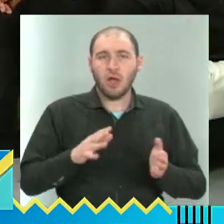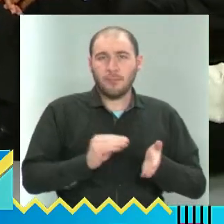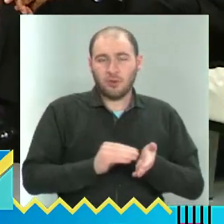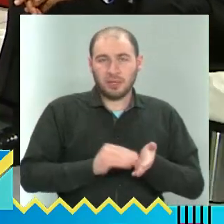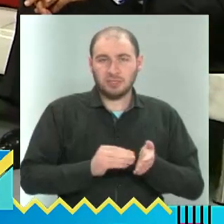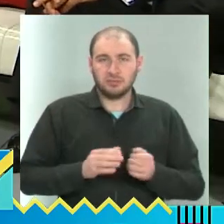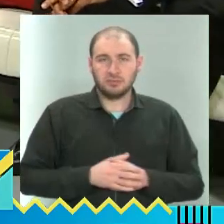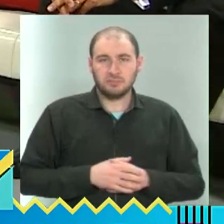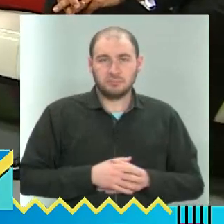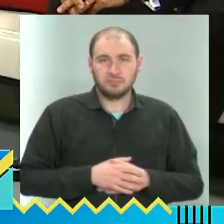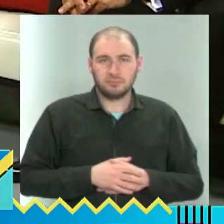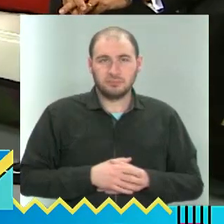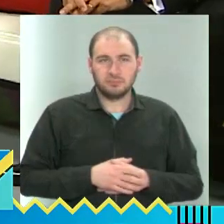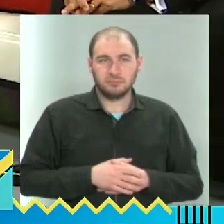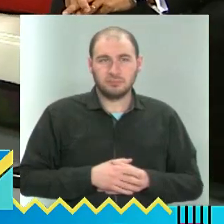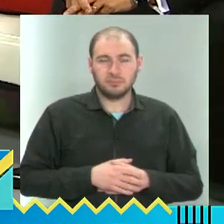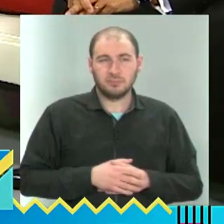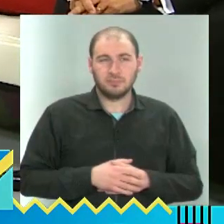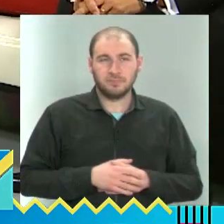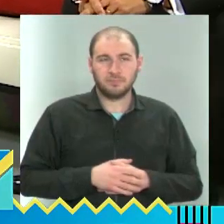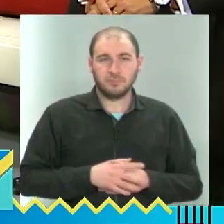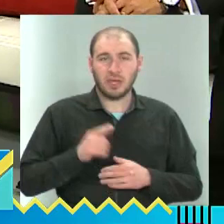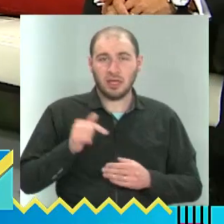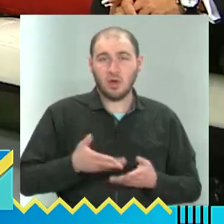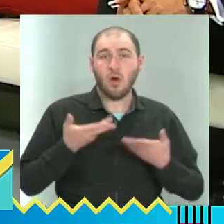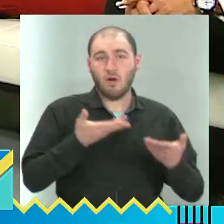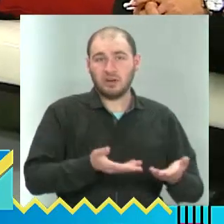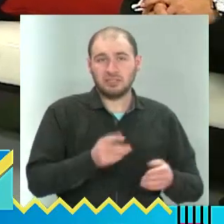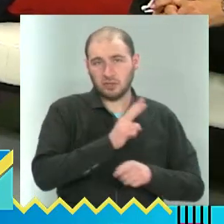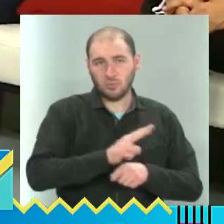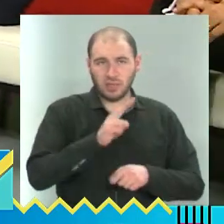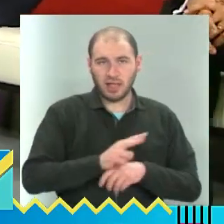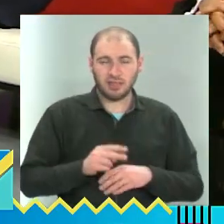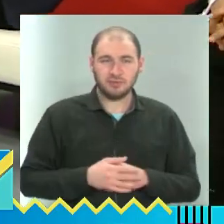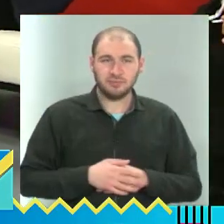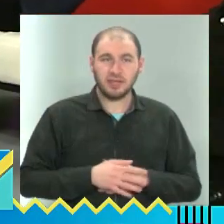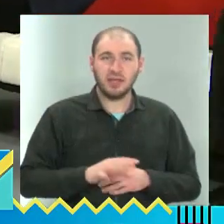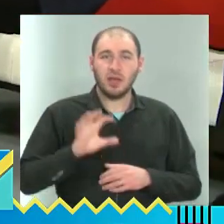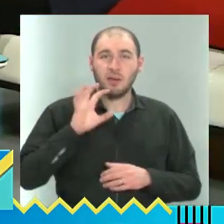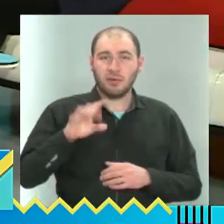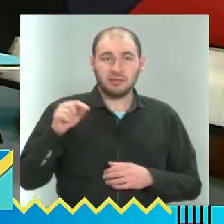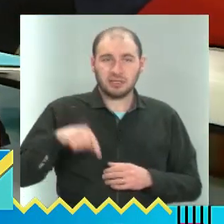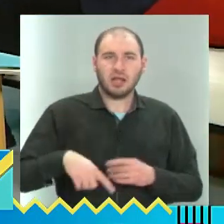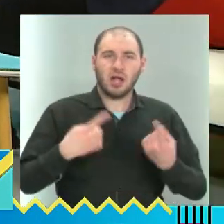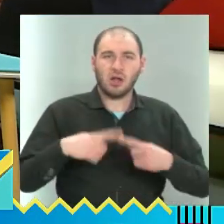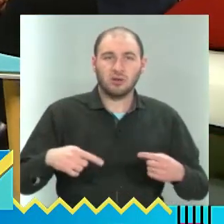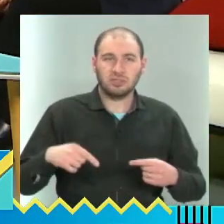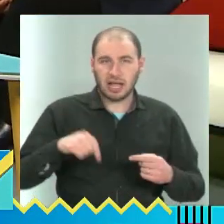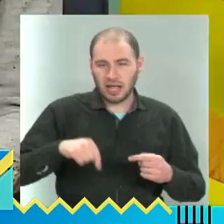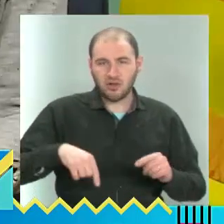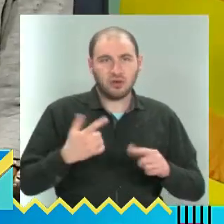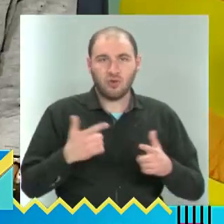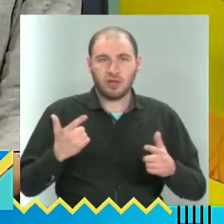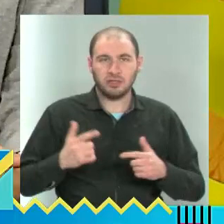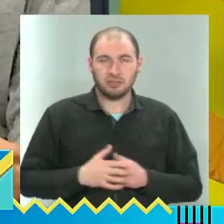momento, y bueno, y ofrecemos este resguardo, que en la provincia, bueno, eso es algo que no tenemos actualmente